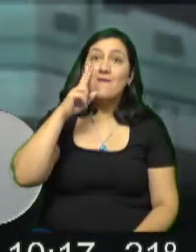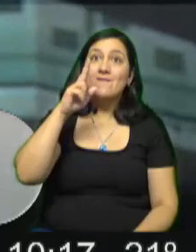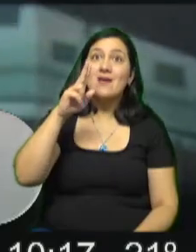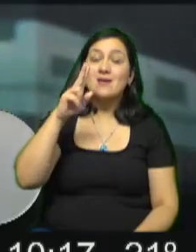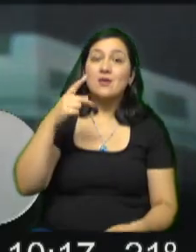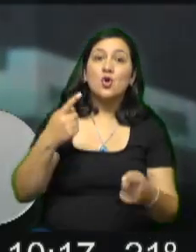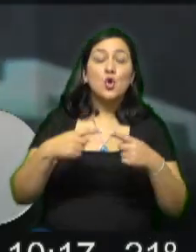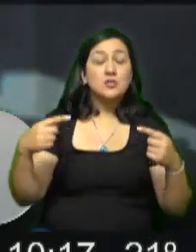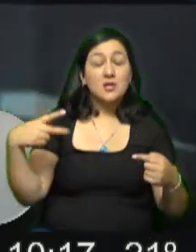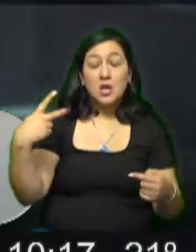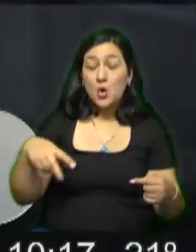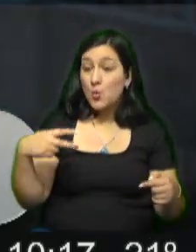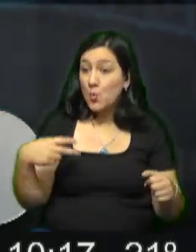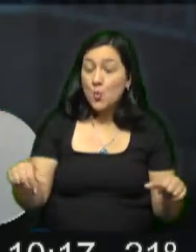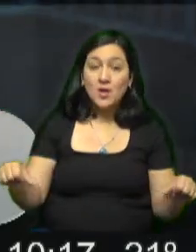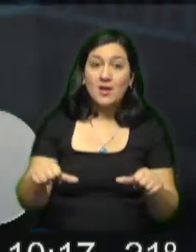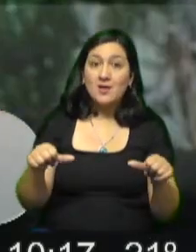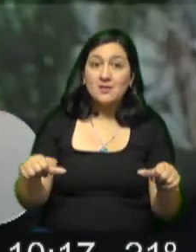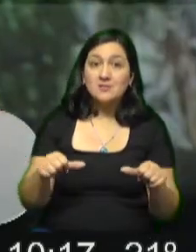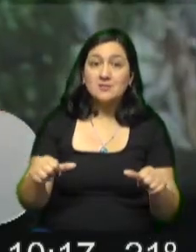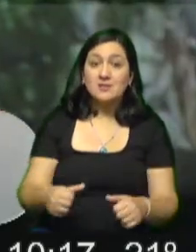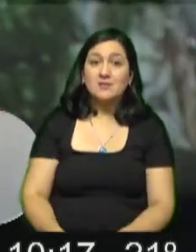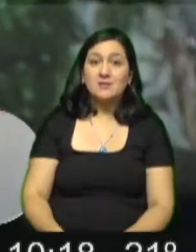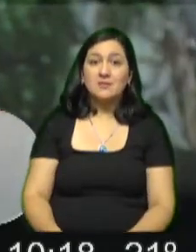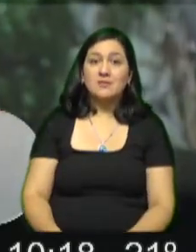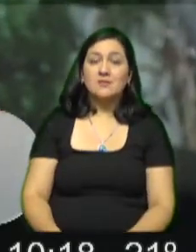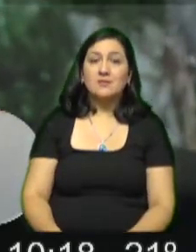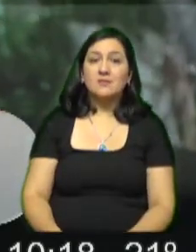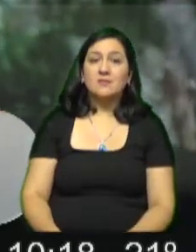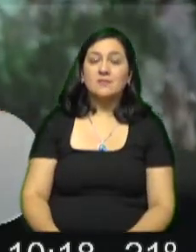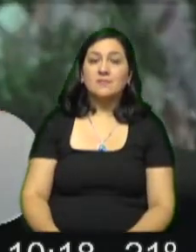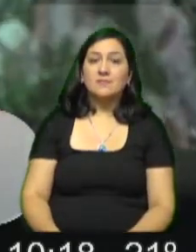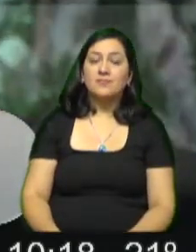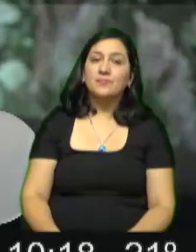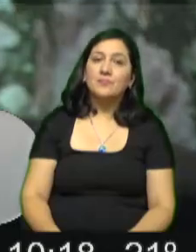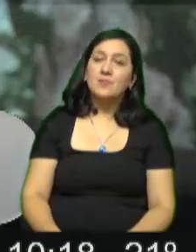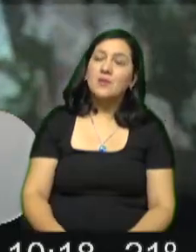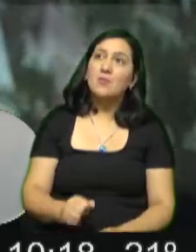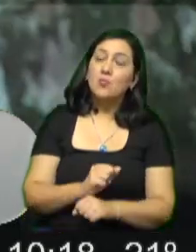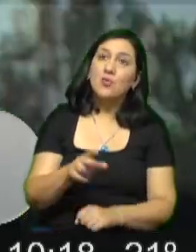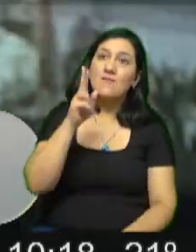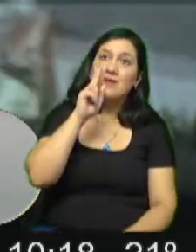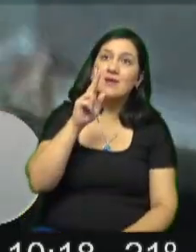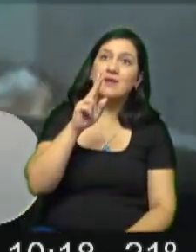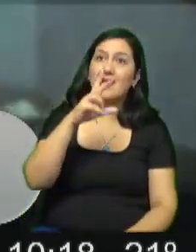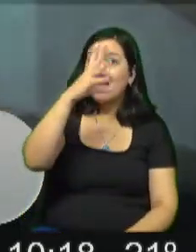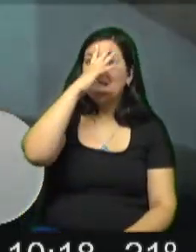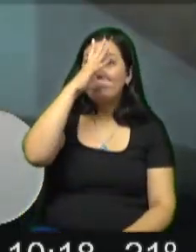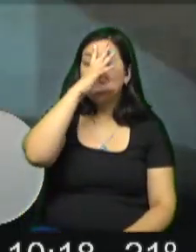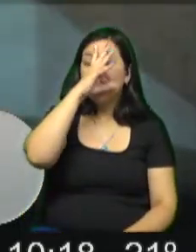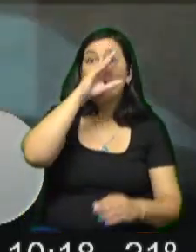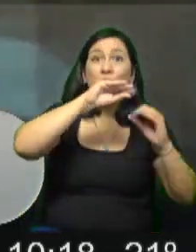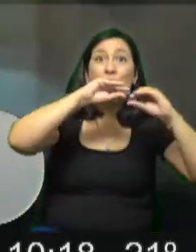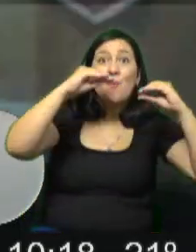había hecho, y no creo que, salvo aquellos que compran el abono, ¿no? Y que los fanáticos que van todo el... Pude ver el carnaval entero de principio a